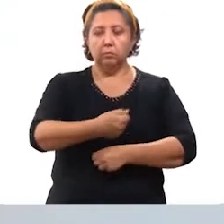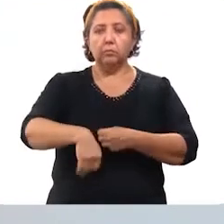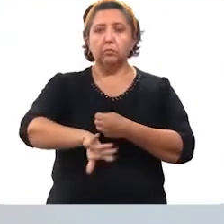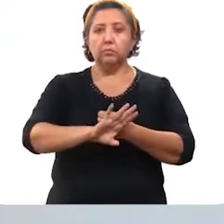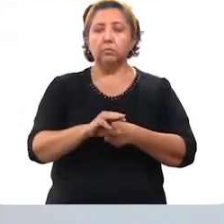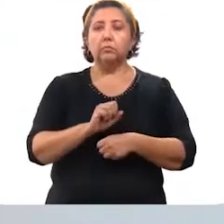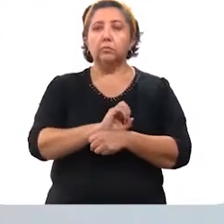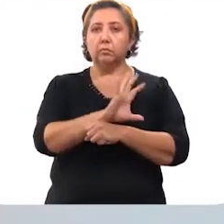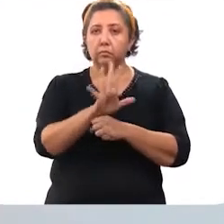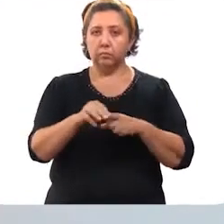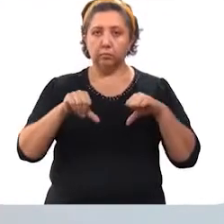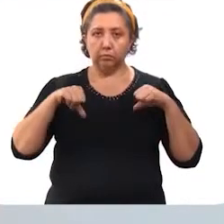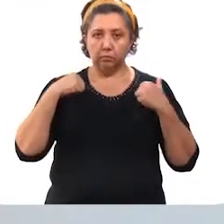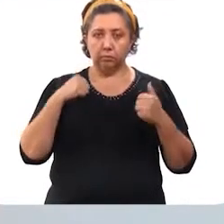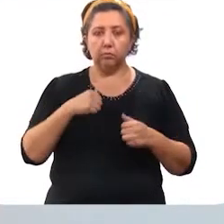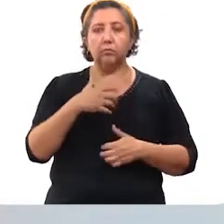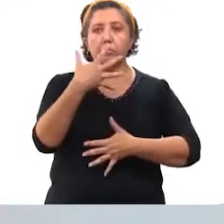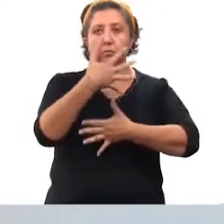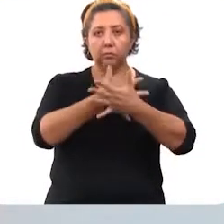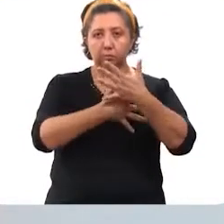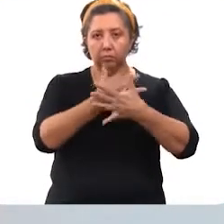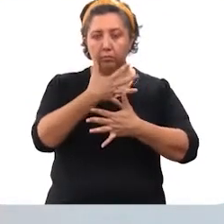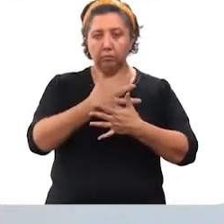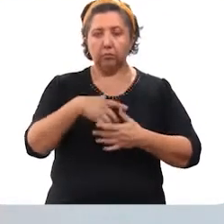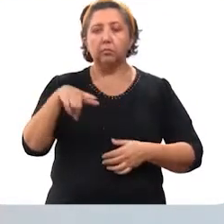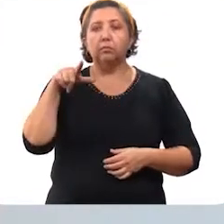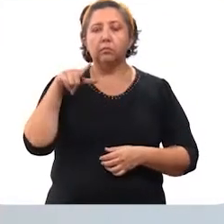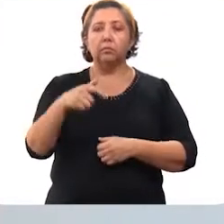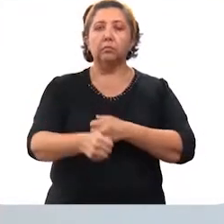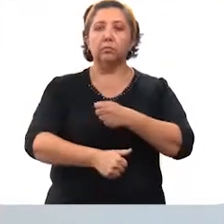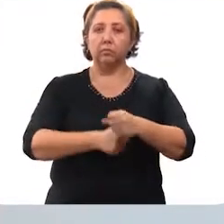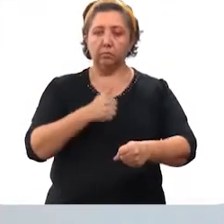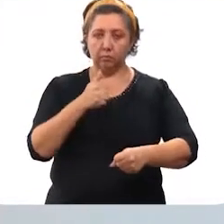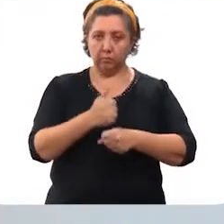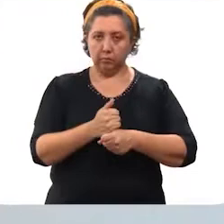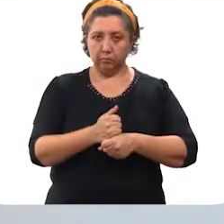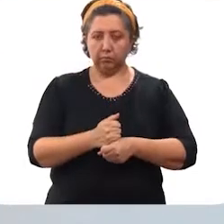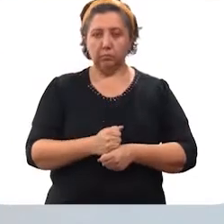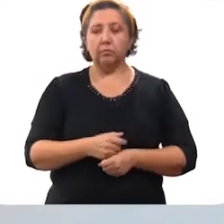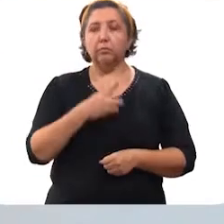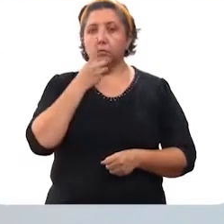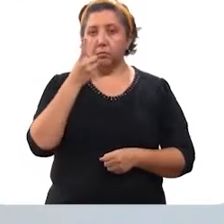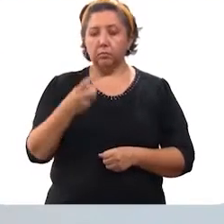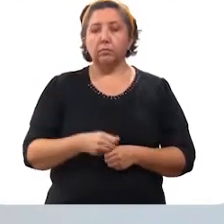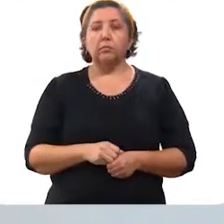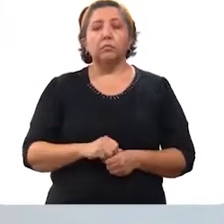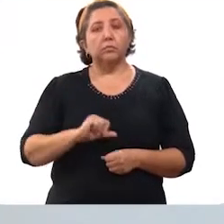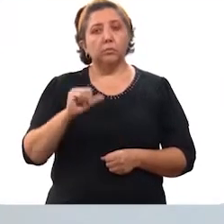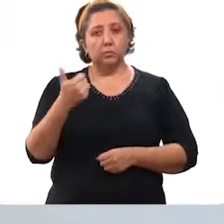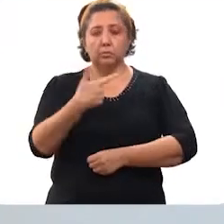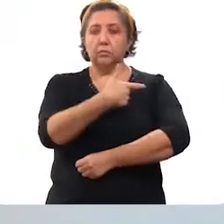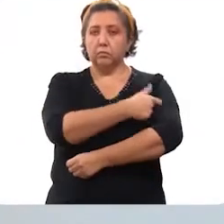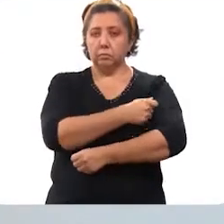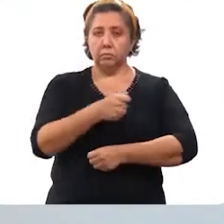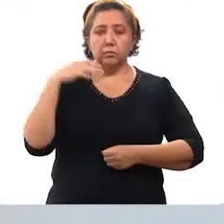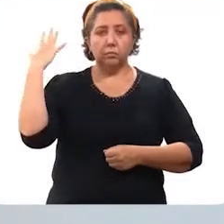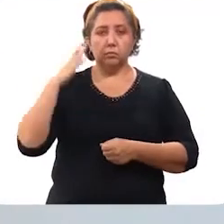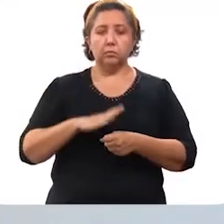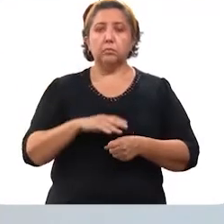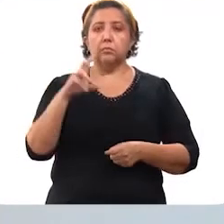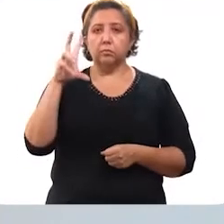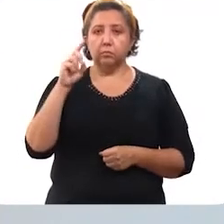el coronavirus a adolescentes de 15 a 17 años de edad y el refuerzo a los adultos mayores de